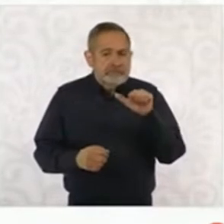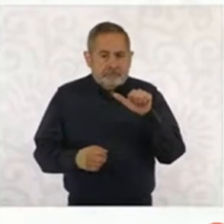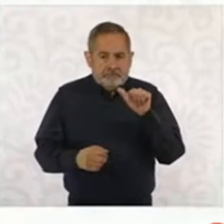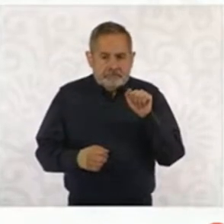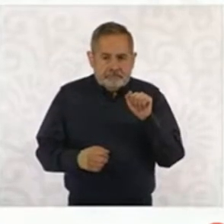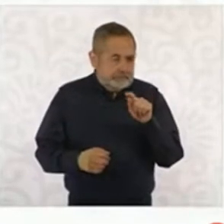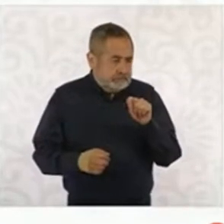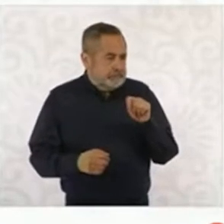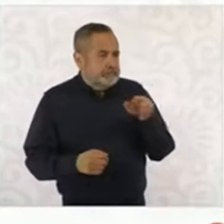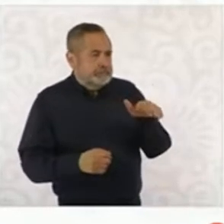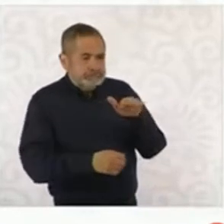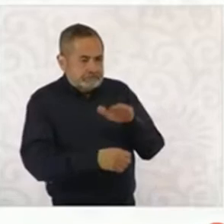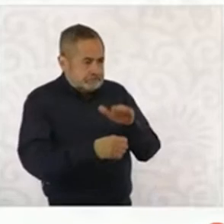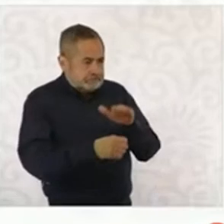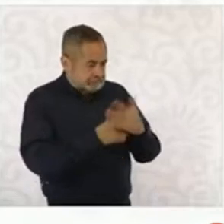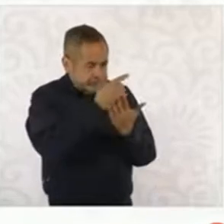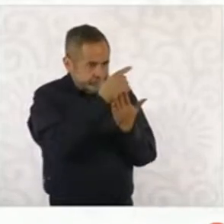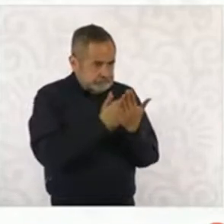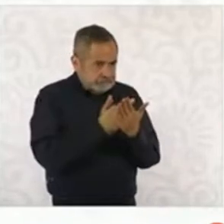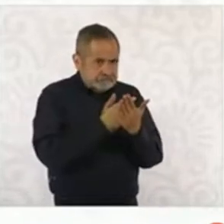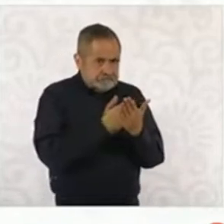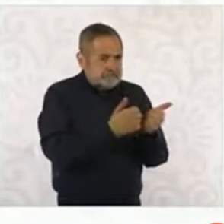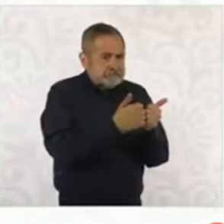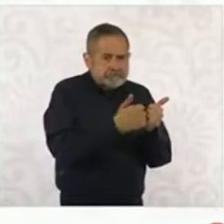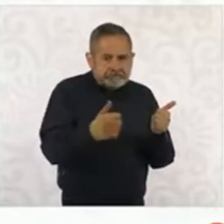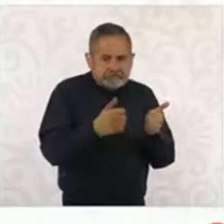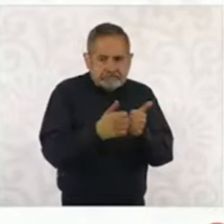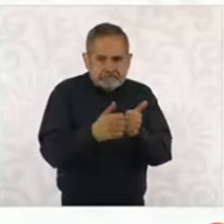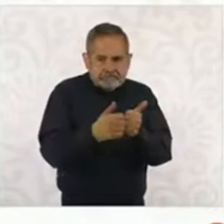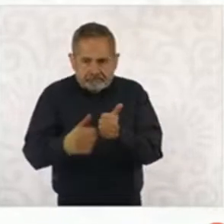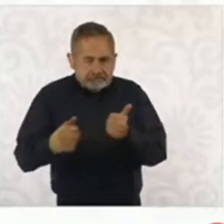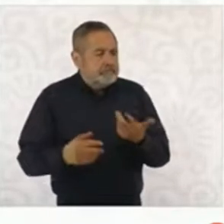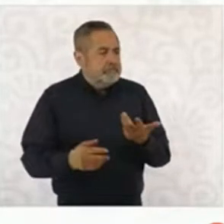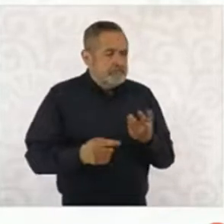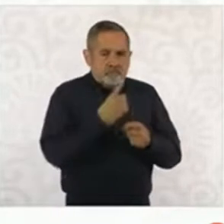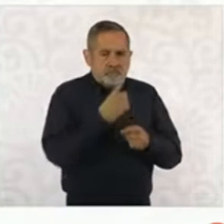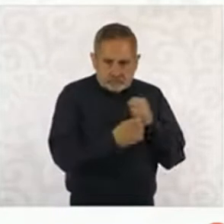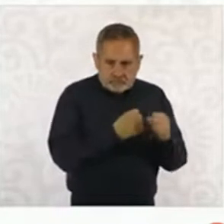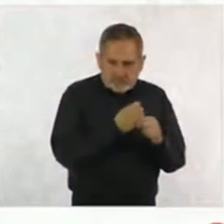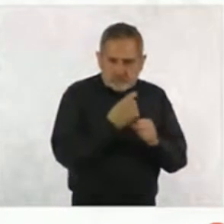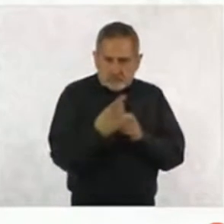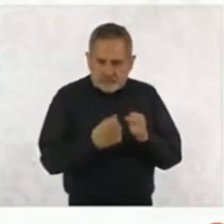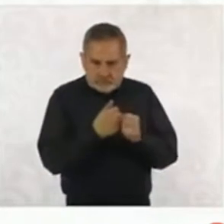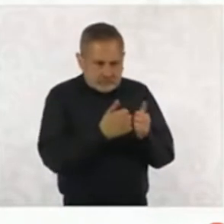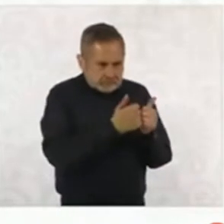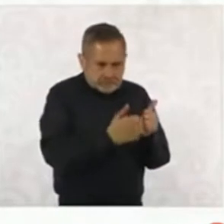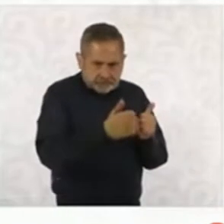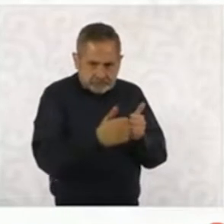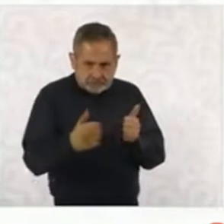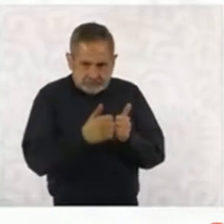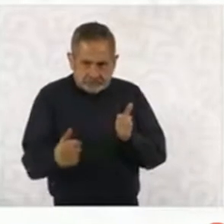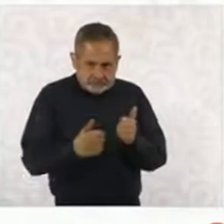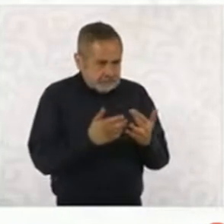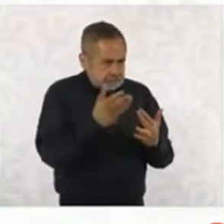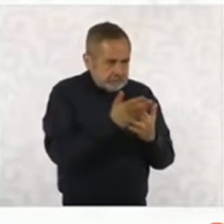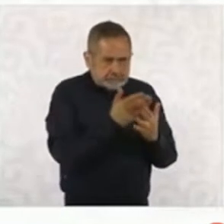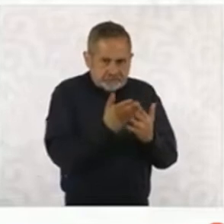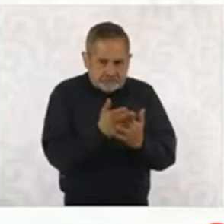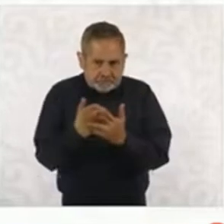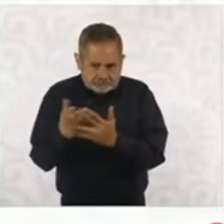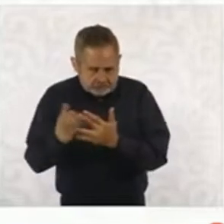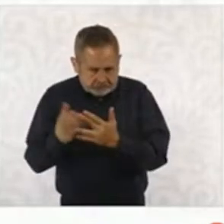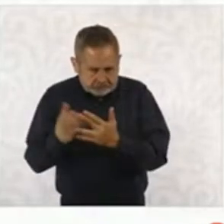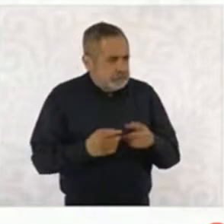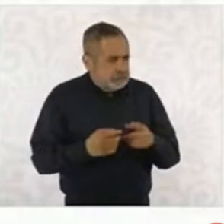obligación de hacer una cuenta por separado por cada ejercicio fiscal, por cada adeudo. Tenemos